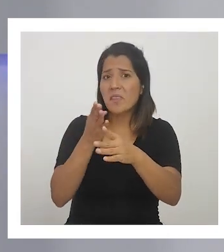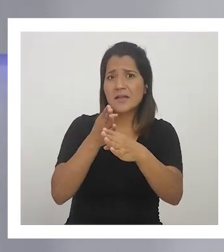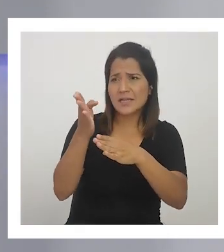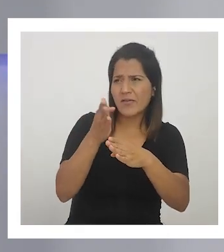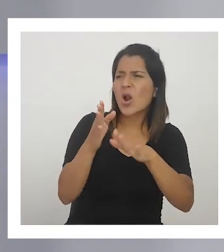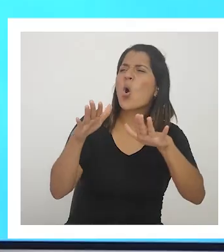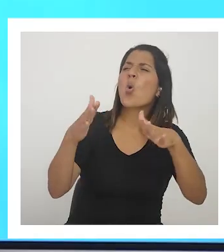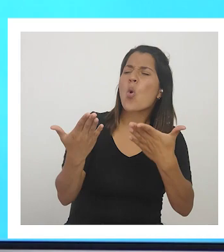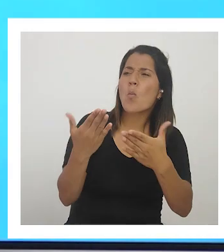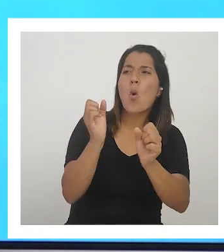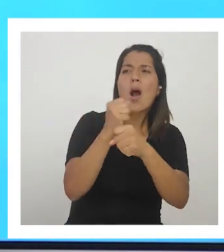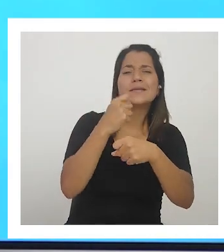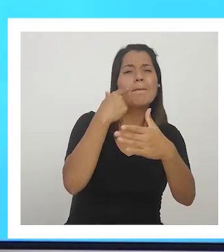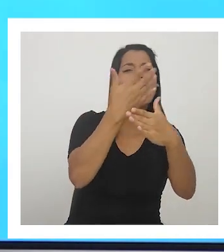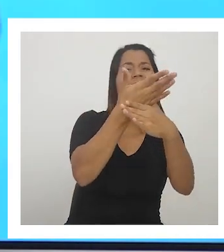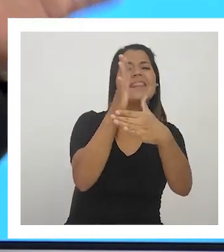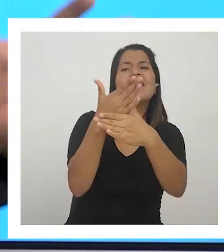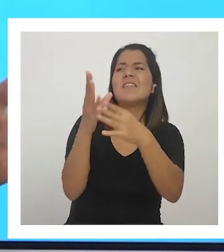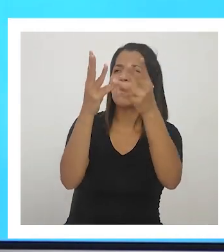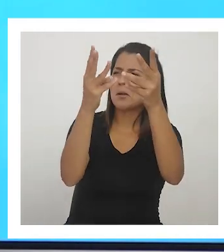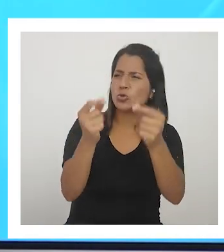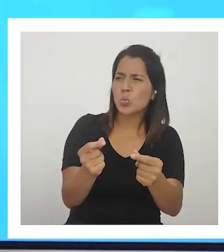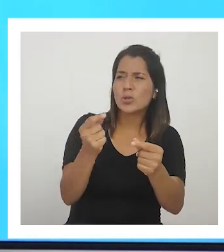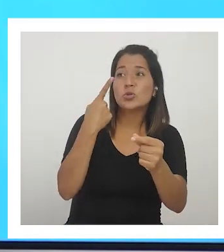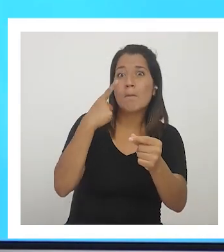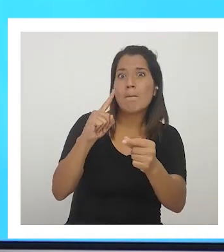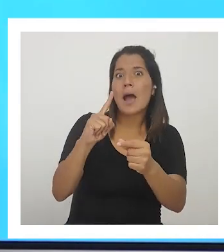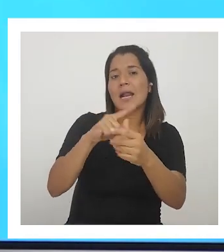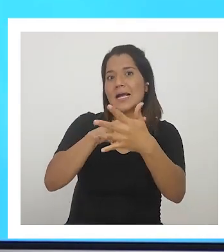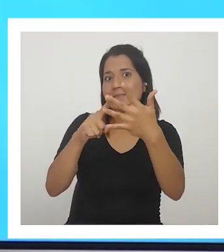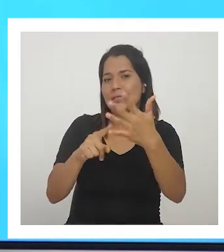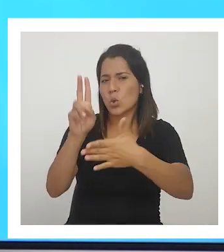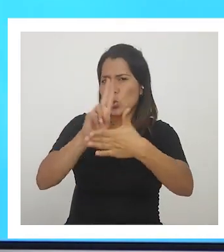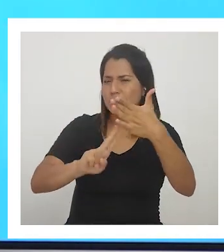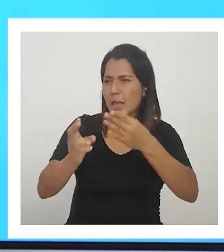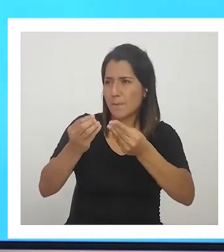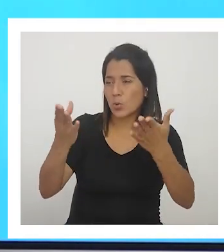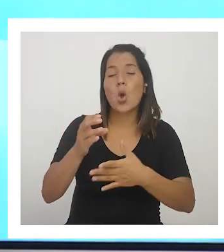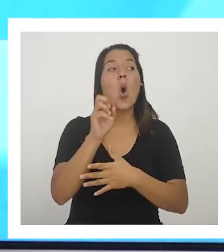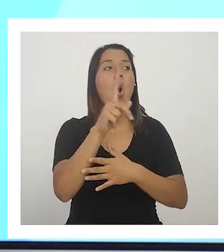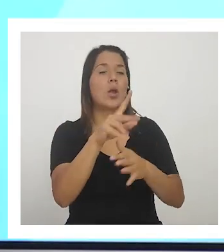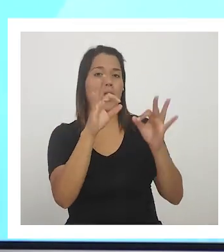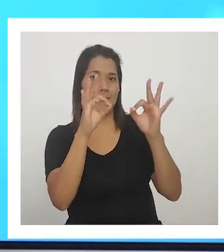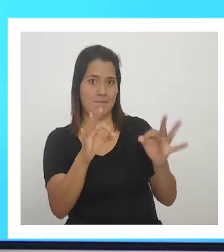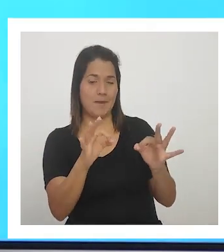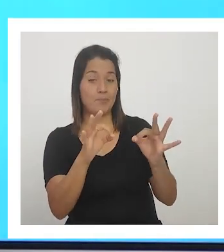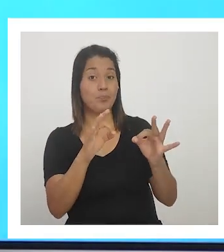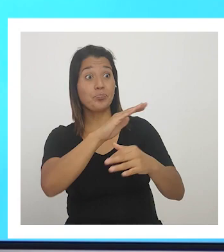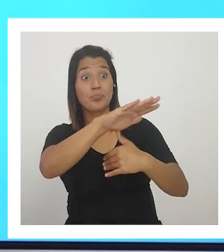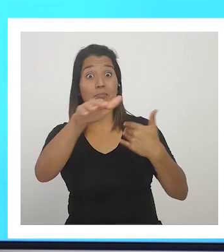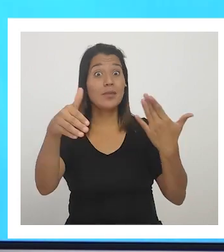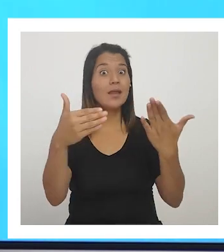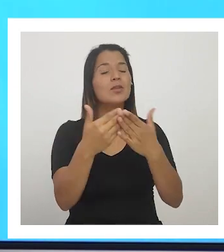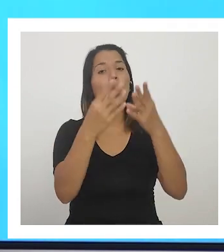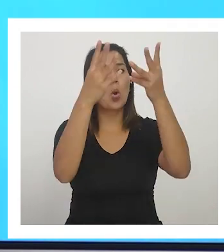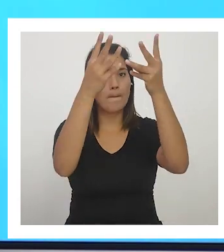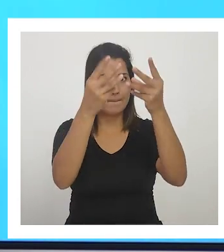Bueno, muy bien. Entonces, que digamos que de todo este paquete financiero que asciende a la suma